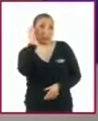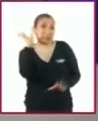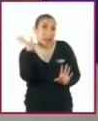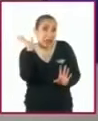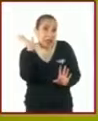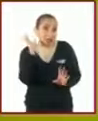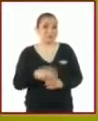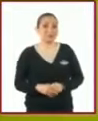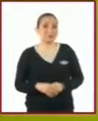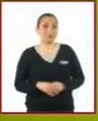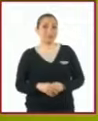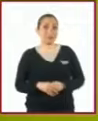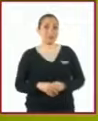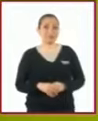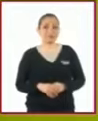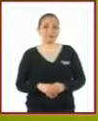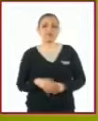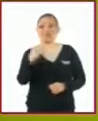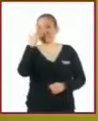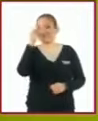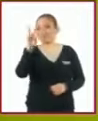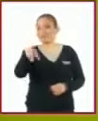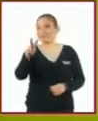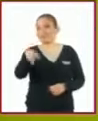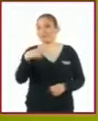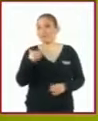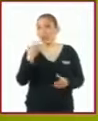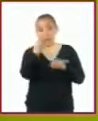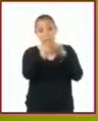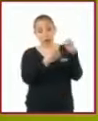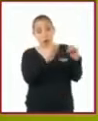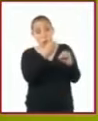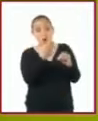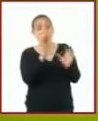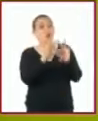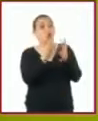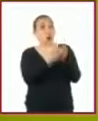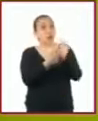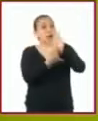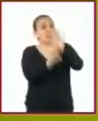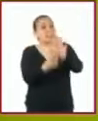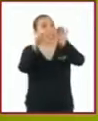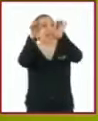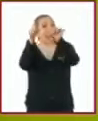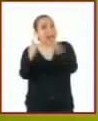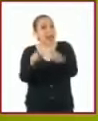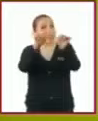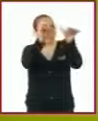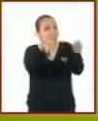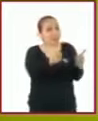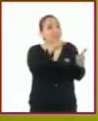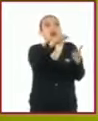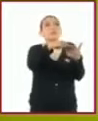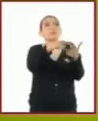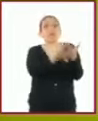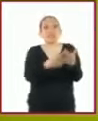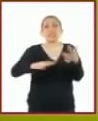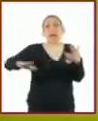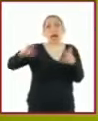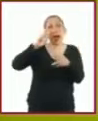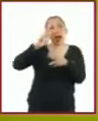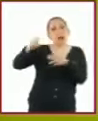olvidará. Tienes razón, las obras y manifestaciones artísticas tienen su origen en la vida cotidiana